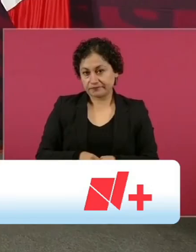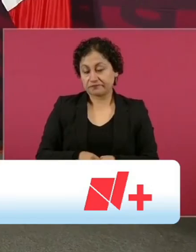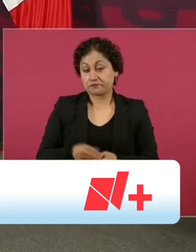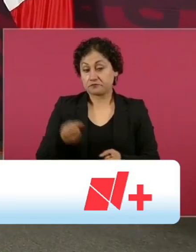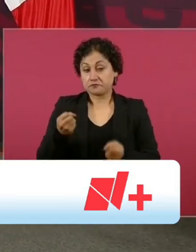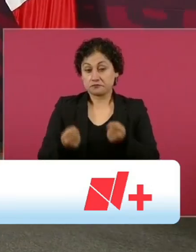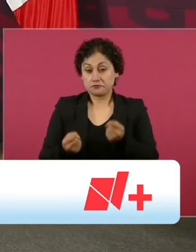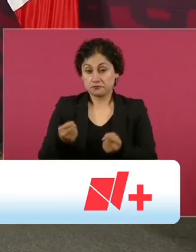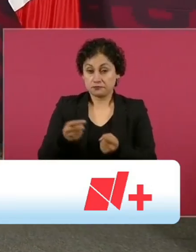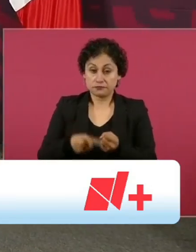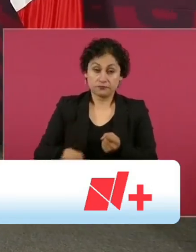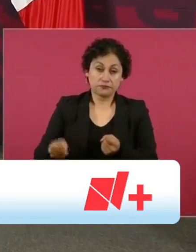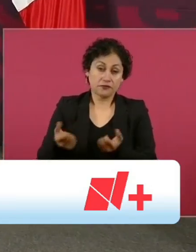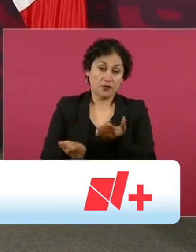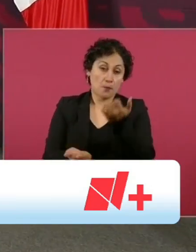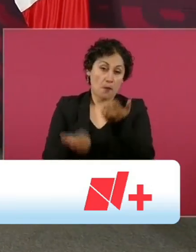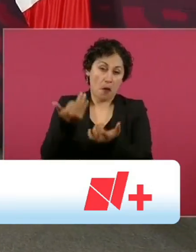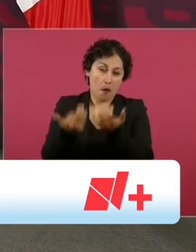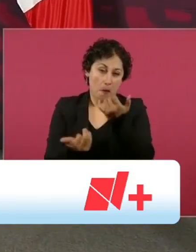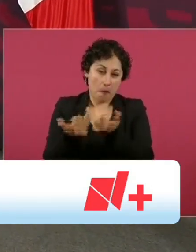vehículos,